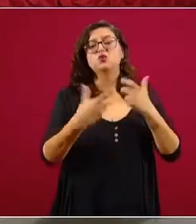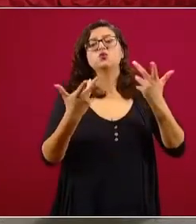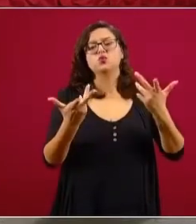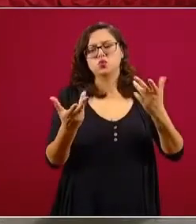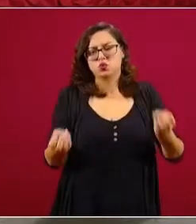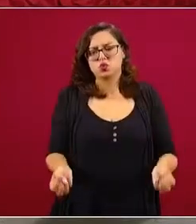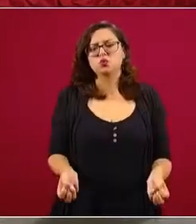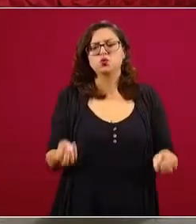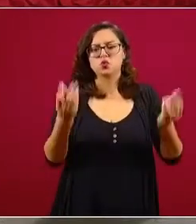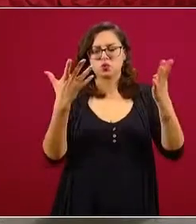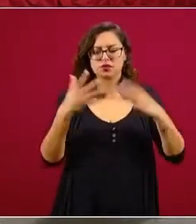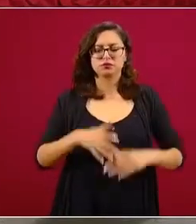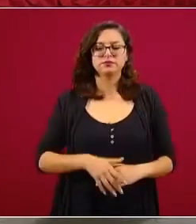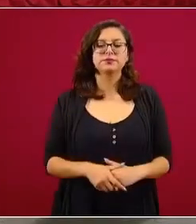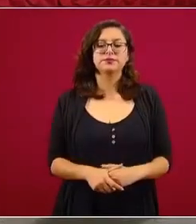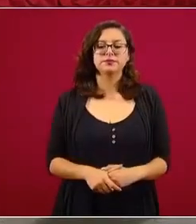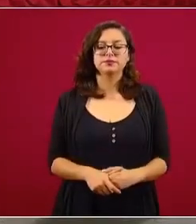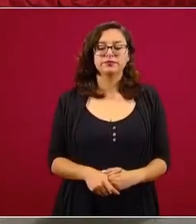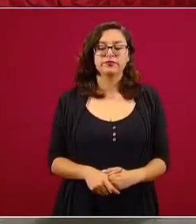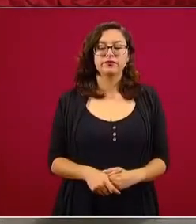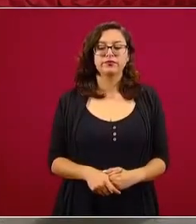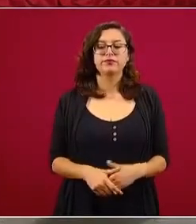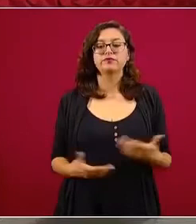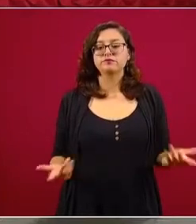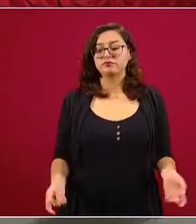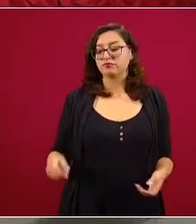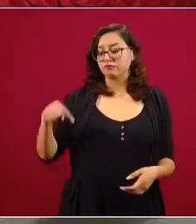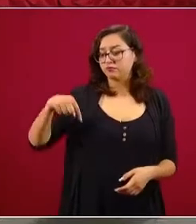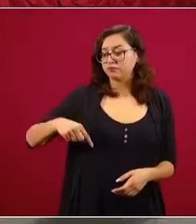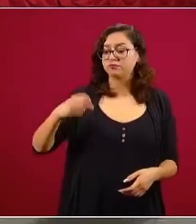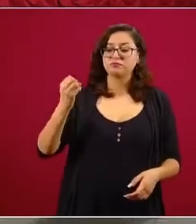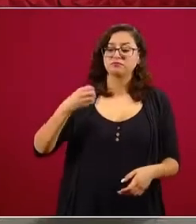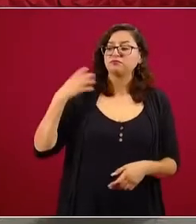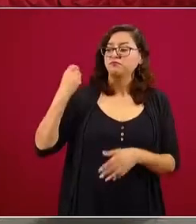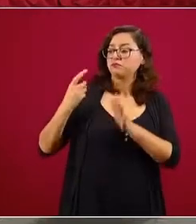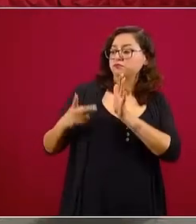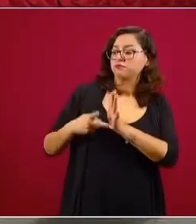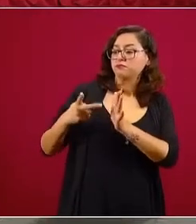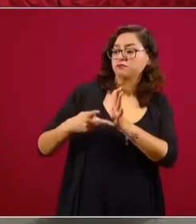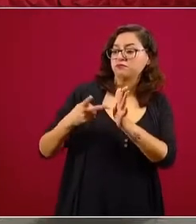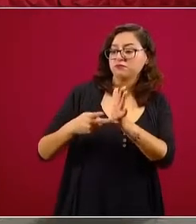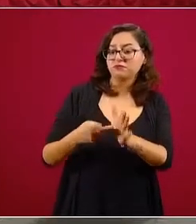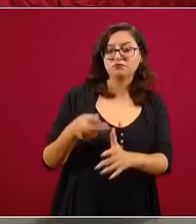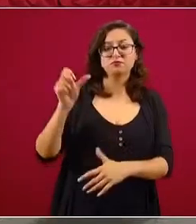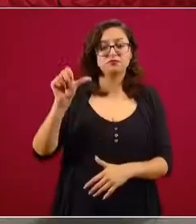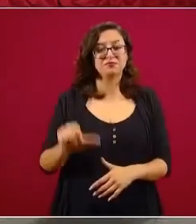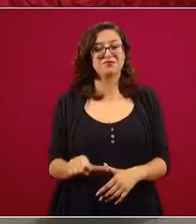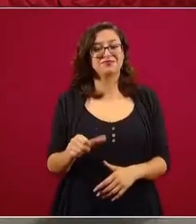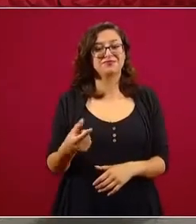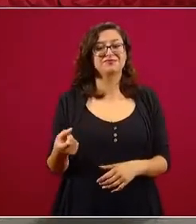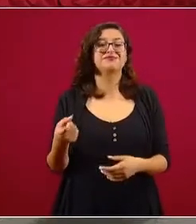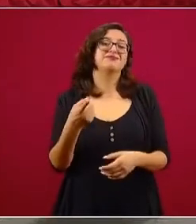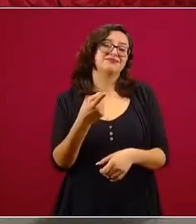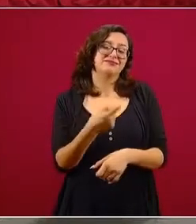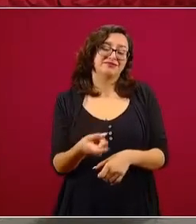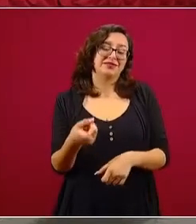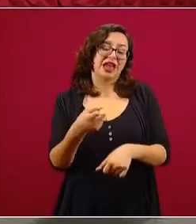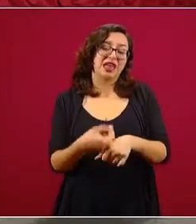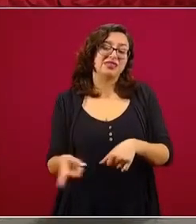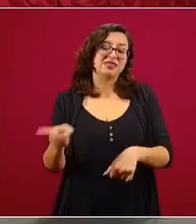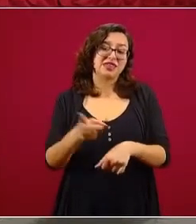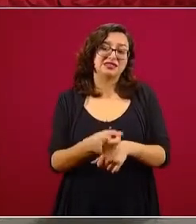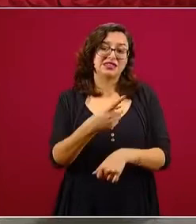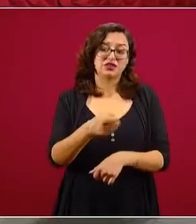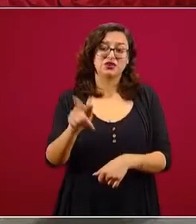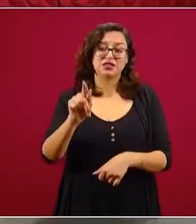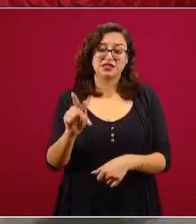de COVID-19. Estamos en la conferencia vespertina, 179 ya, día 87